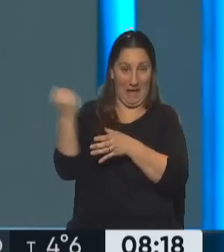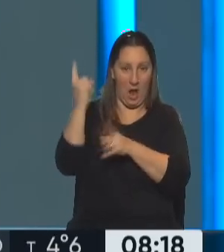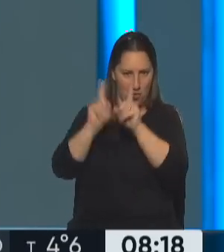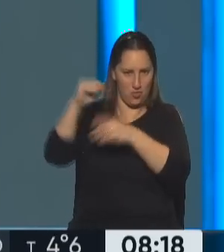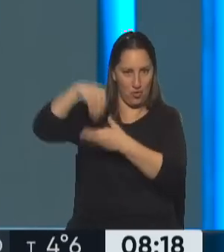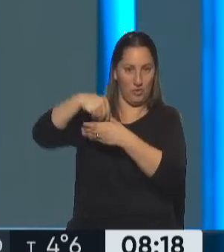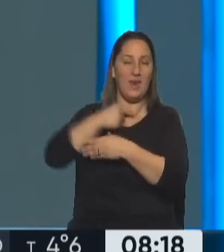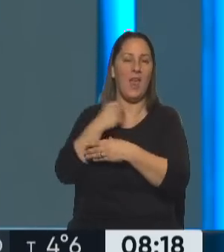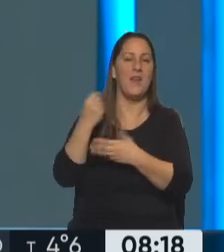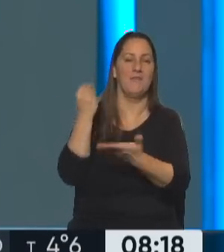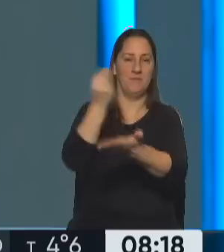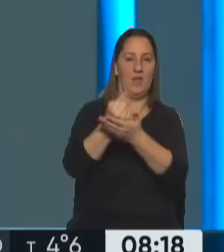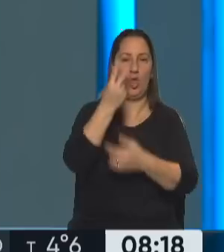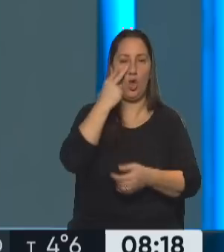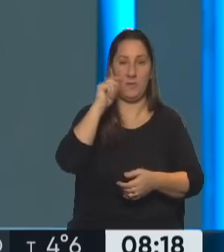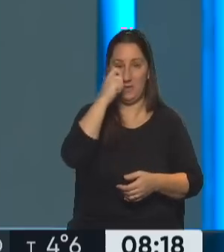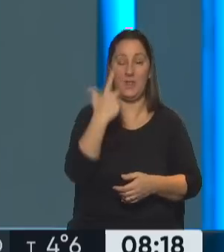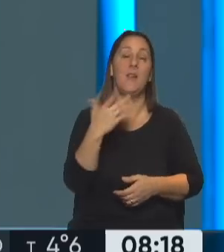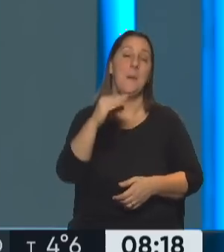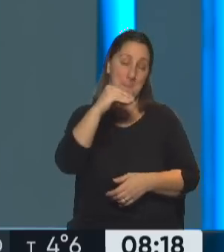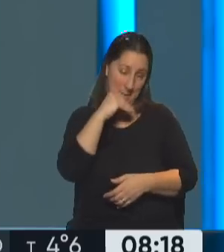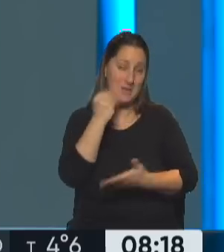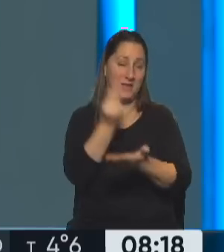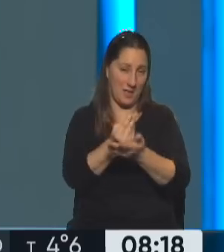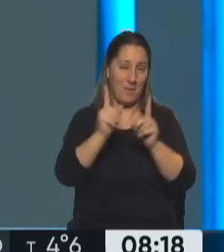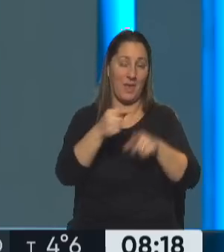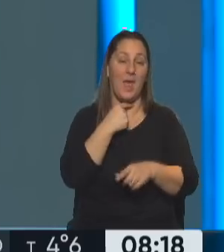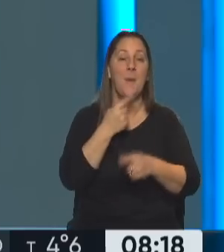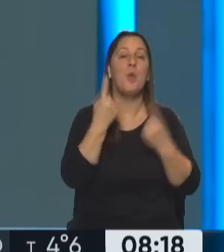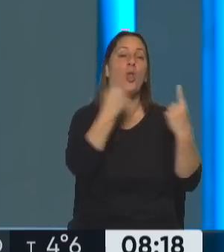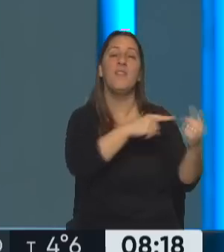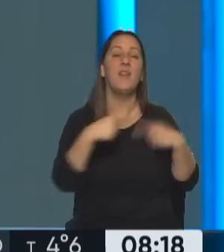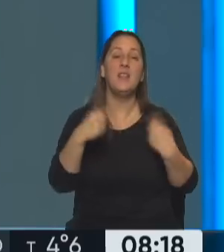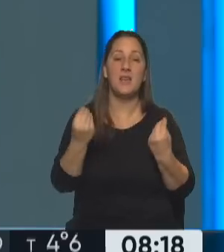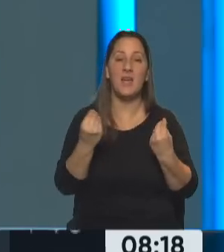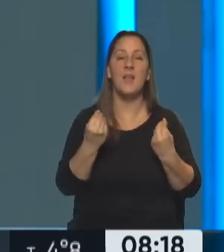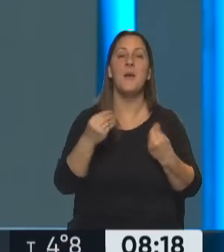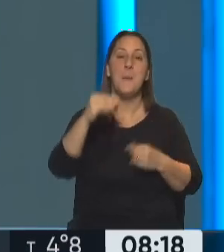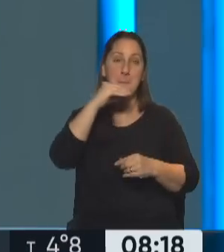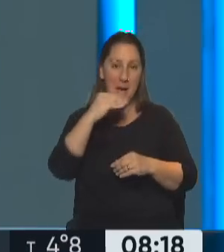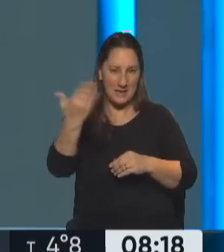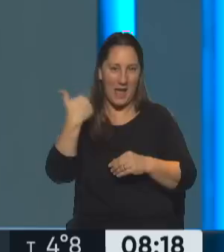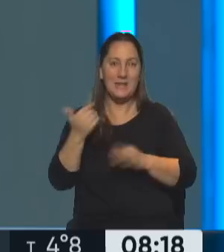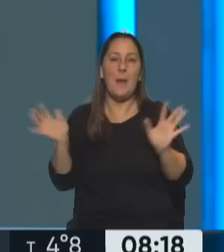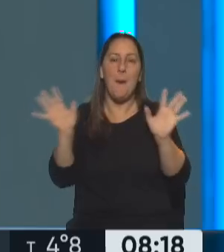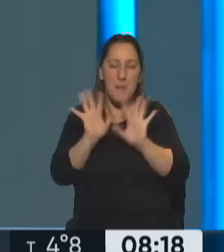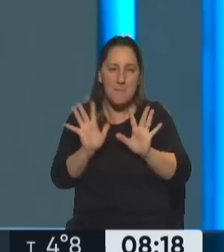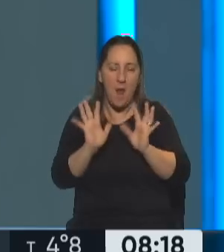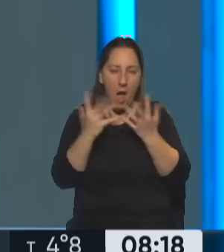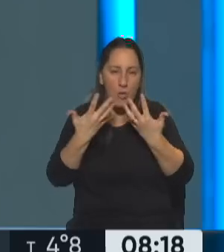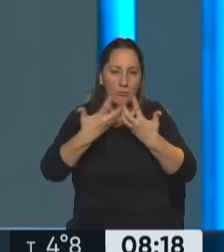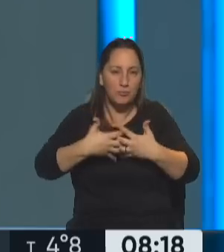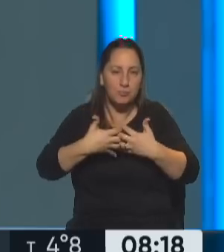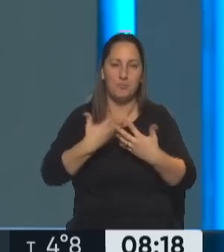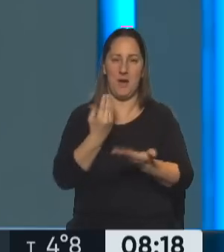hacia 2023. Y uno claramente es Sergio Massa. La diferencia es que Sergio Massa evidentemente se estaba preparando para este momento. Digo, no fue